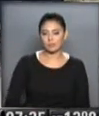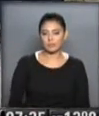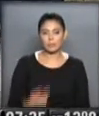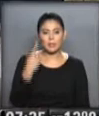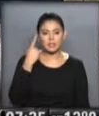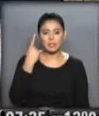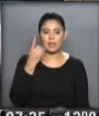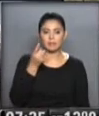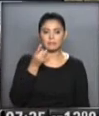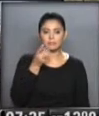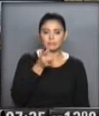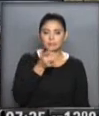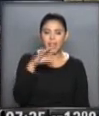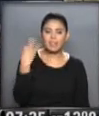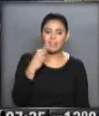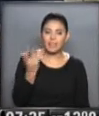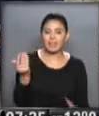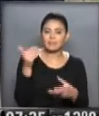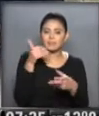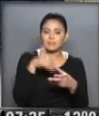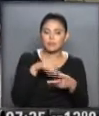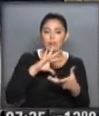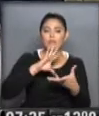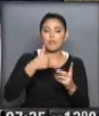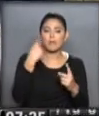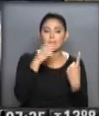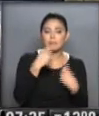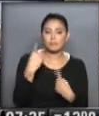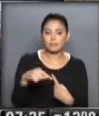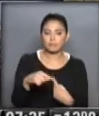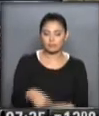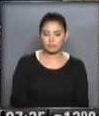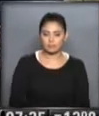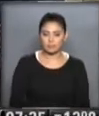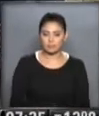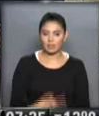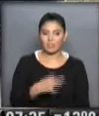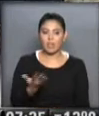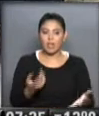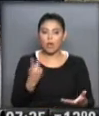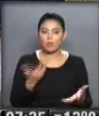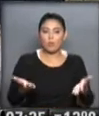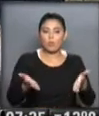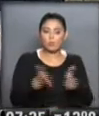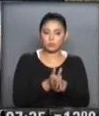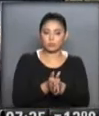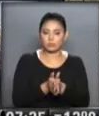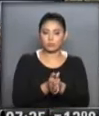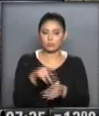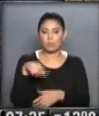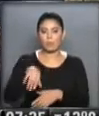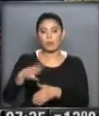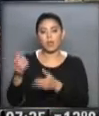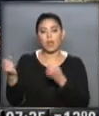Creemos que el transporte debe ser integral y multimodal, que deben complementarse el transporte de